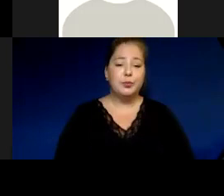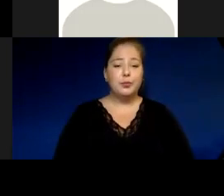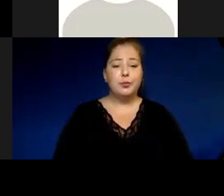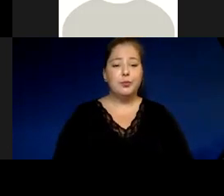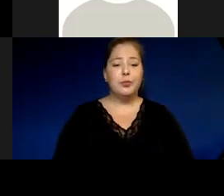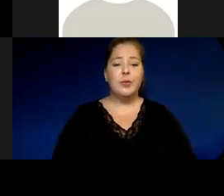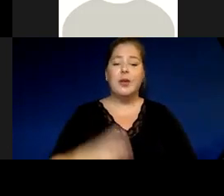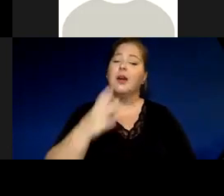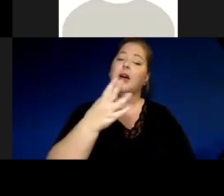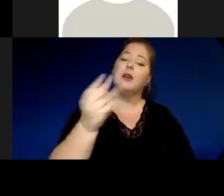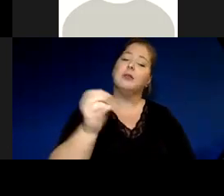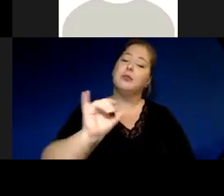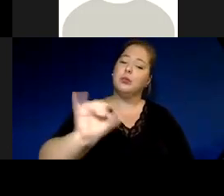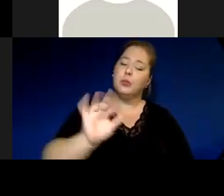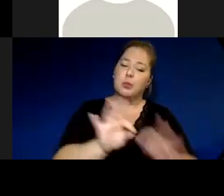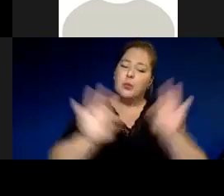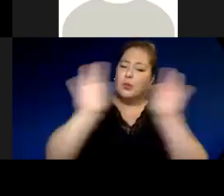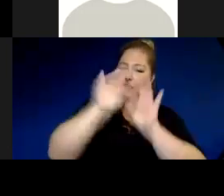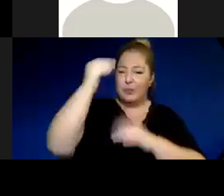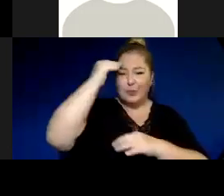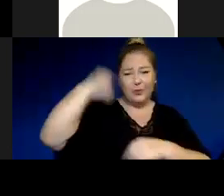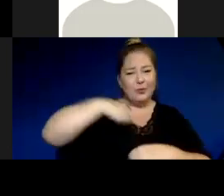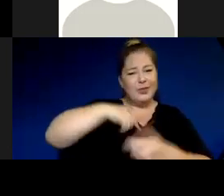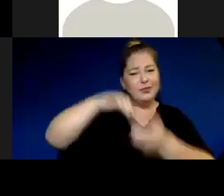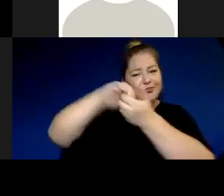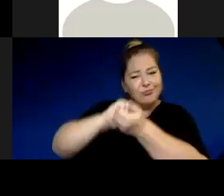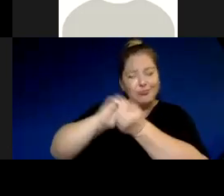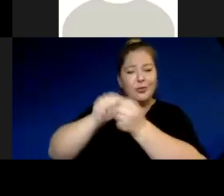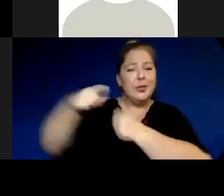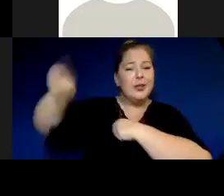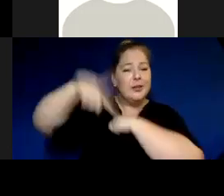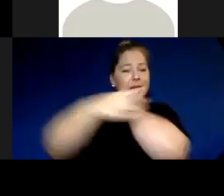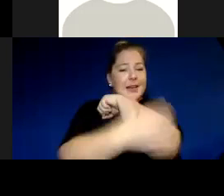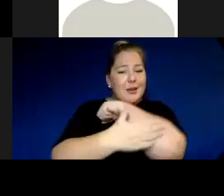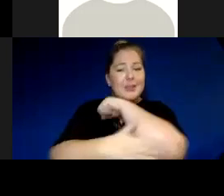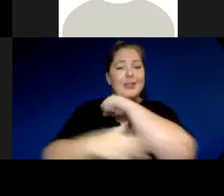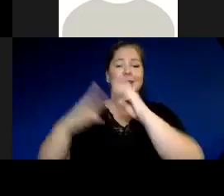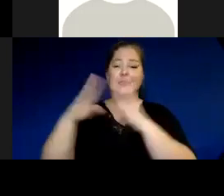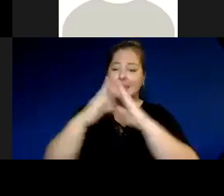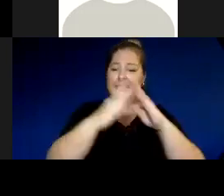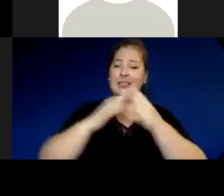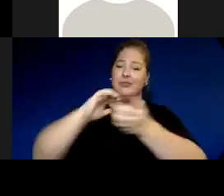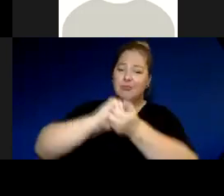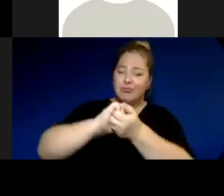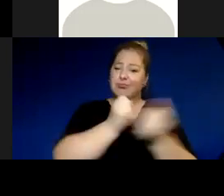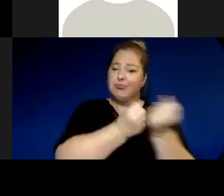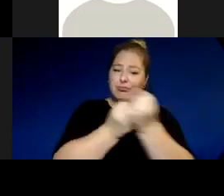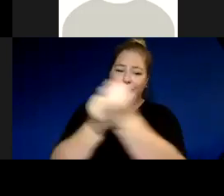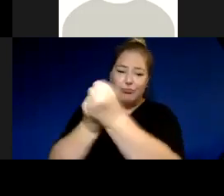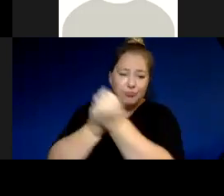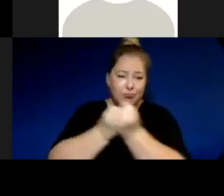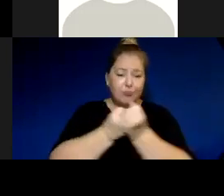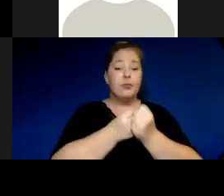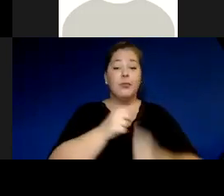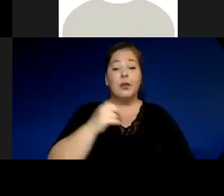con los servicios de salud del condado para estar mejores preparados en el momento adecuado